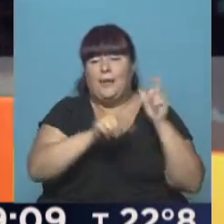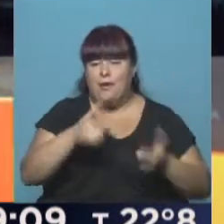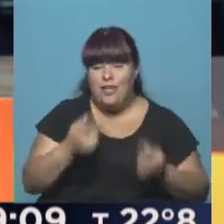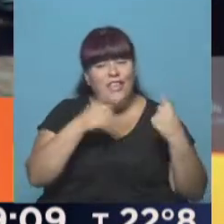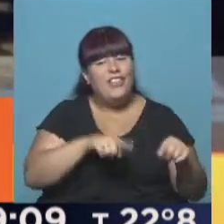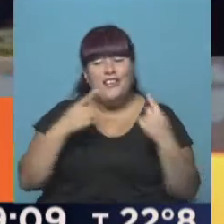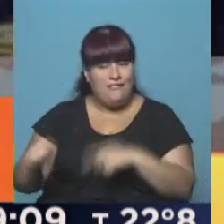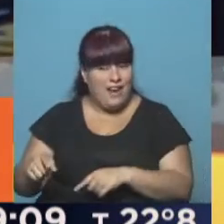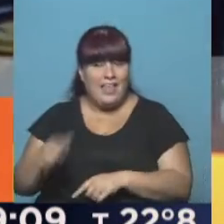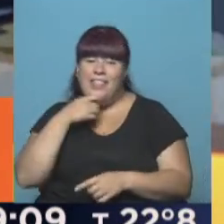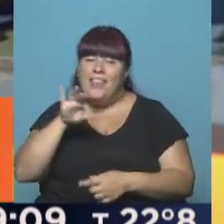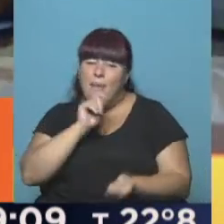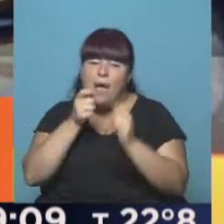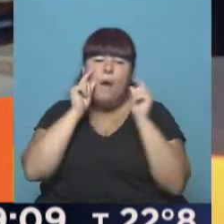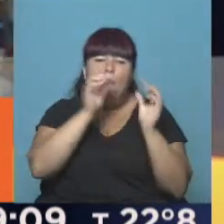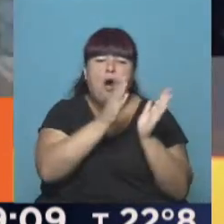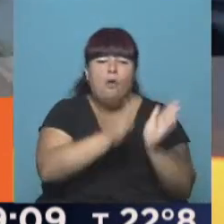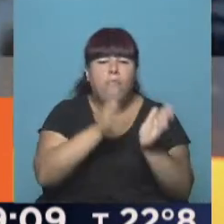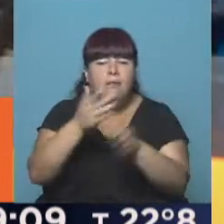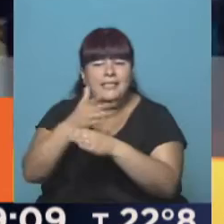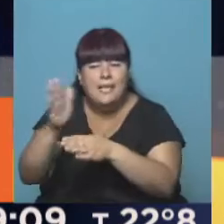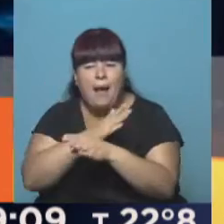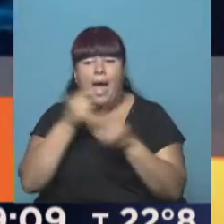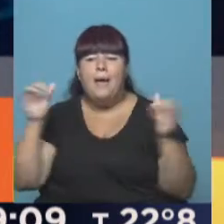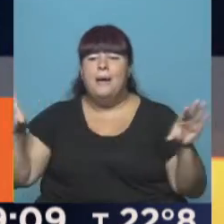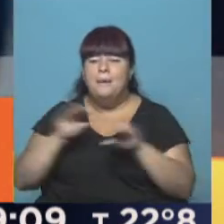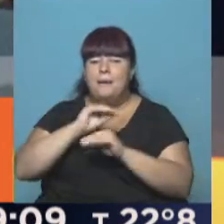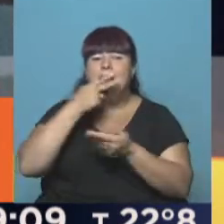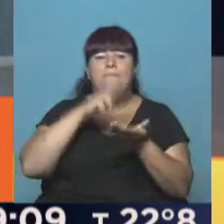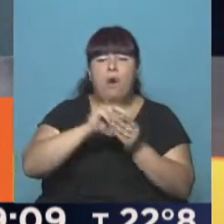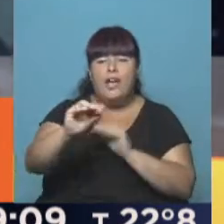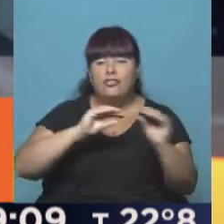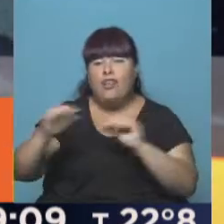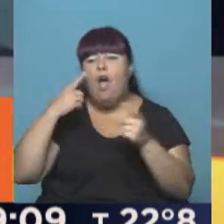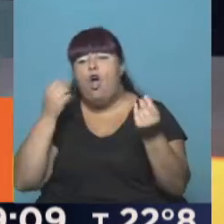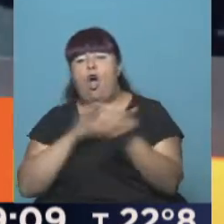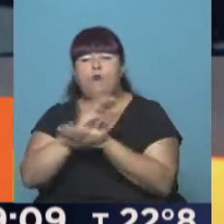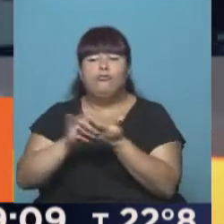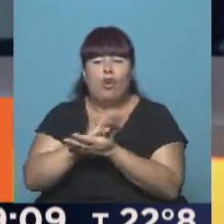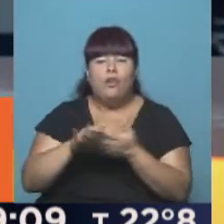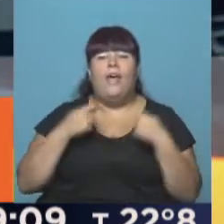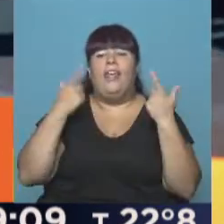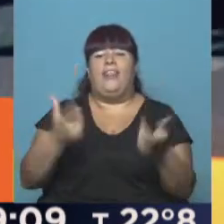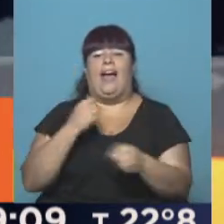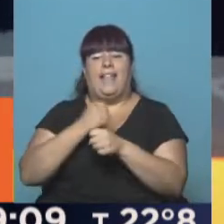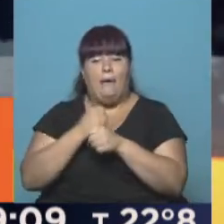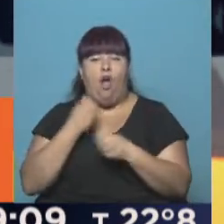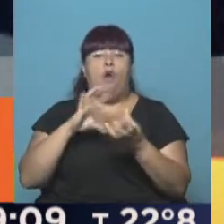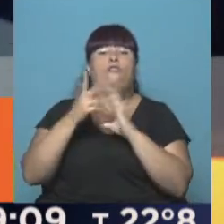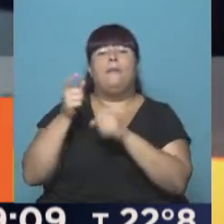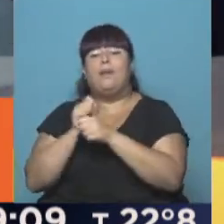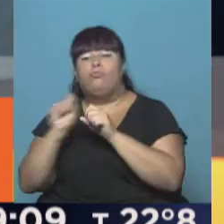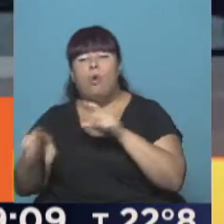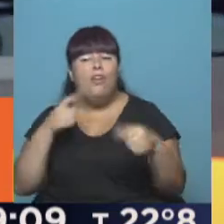entonces si no hacemos una segmentación y no distribuimos los impuestos de ver de qué manera genera el empleo una y de qué manera